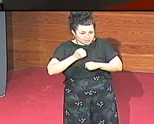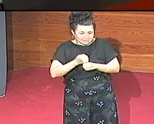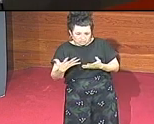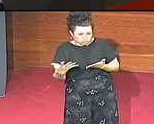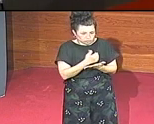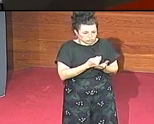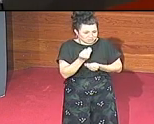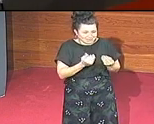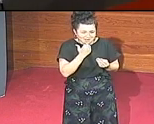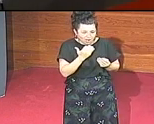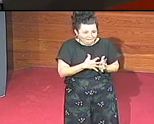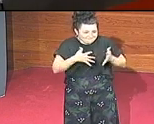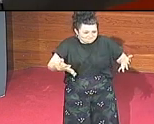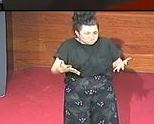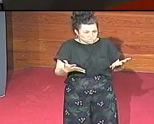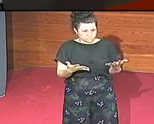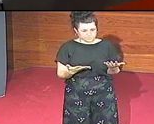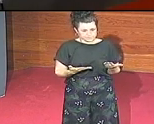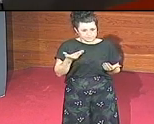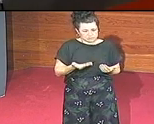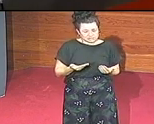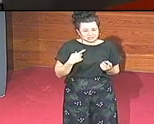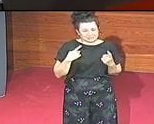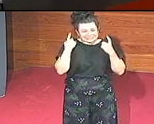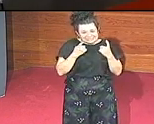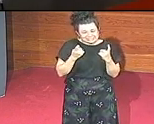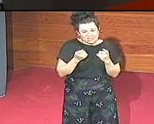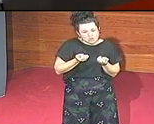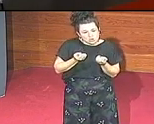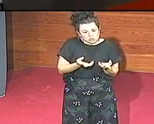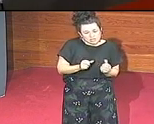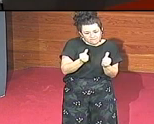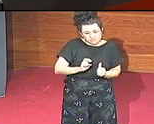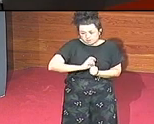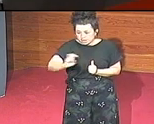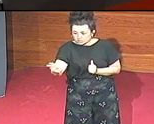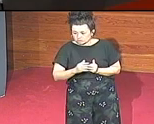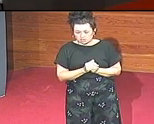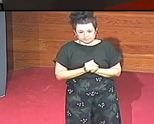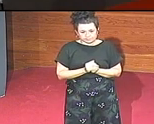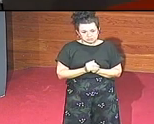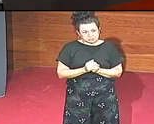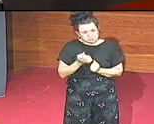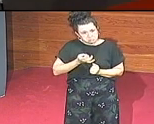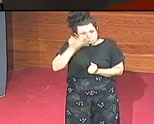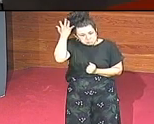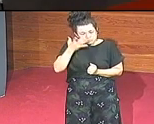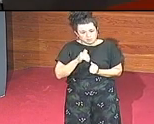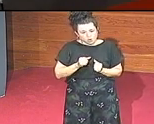grande entonces intentas contarla otra manera entonces bueno pues se me ocurrió contar en formato cómic